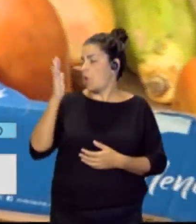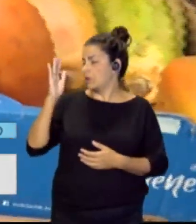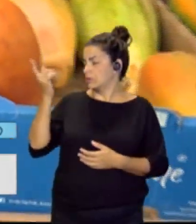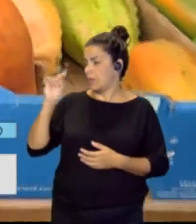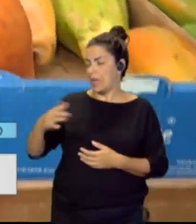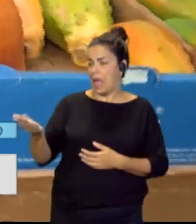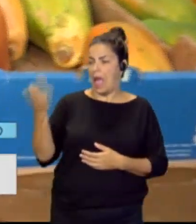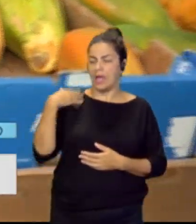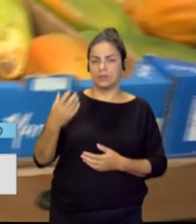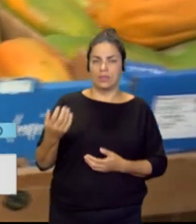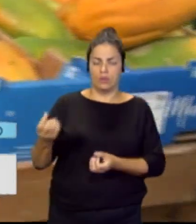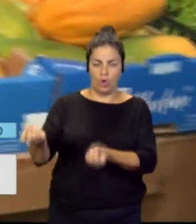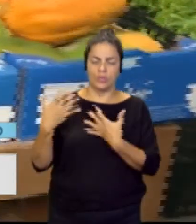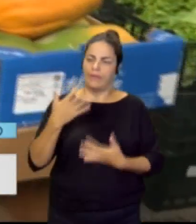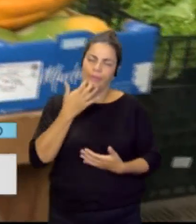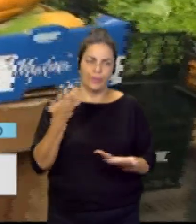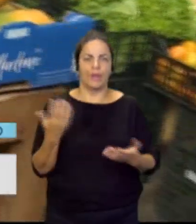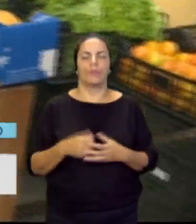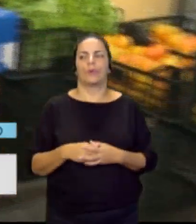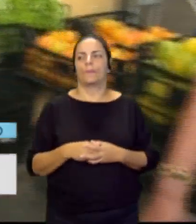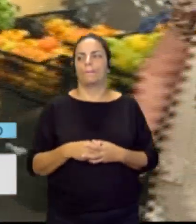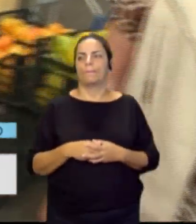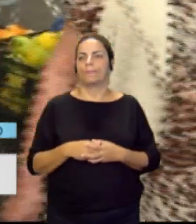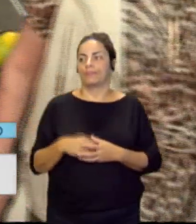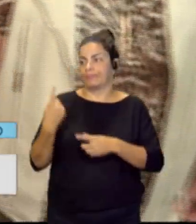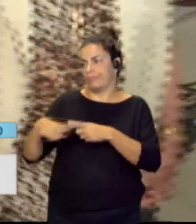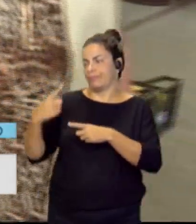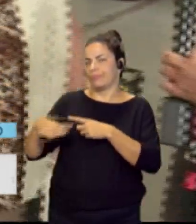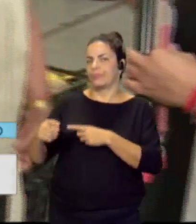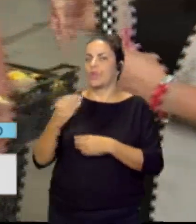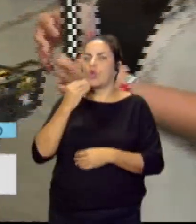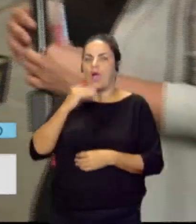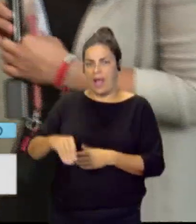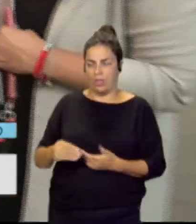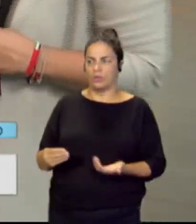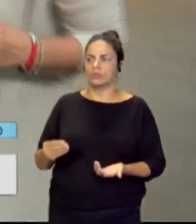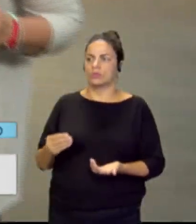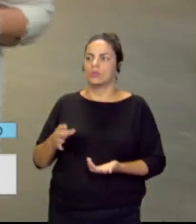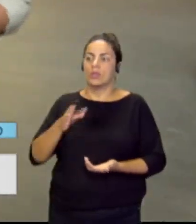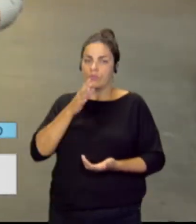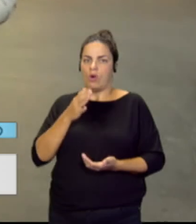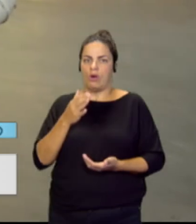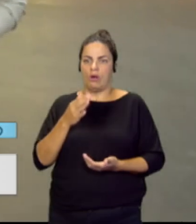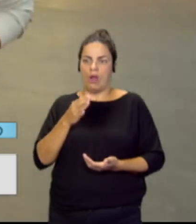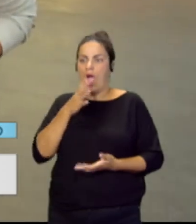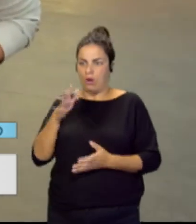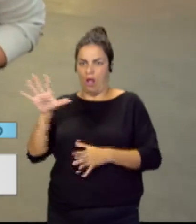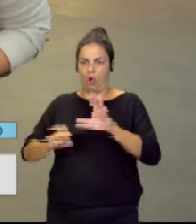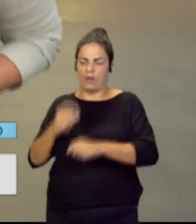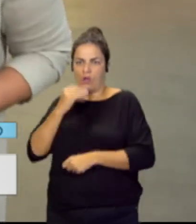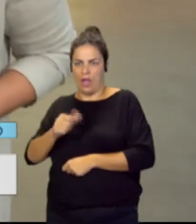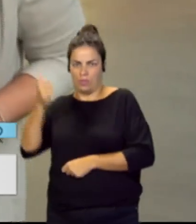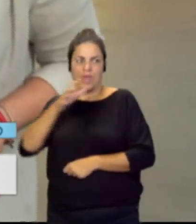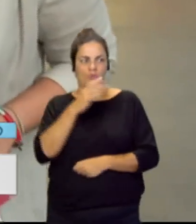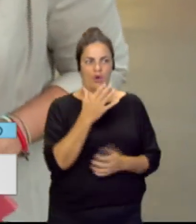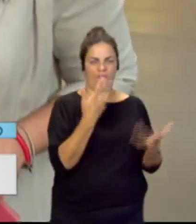que elementos como eh congelados porque ya estás consumiendo más congelado que comida fresca s Sí por supuesto porque la carne